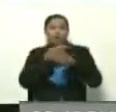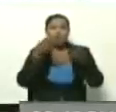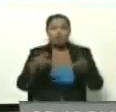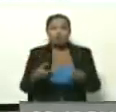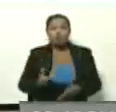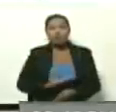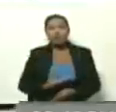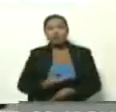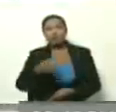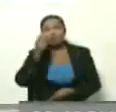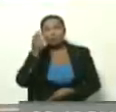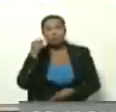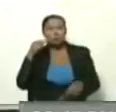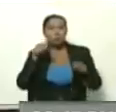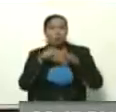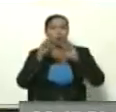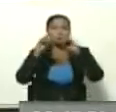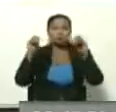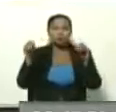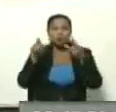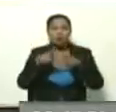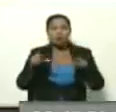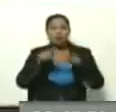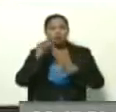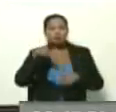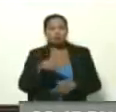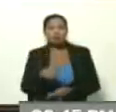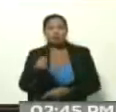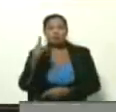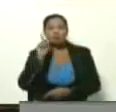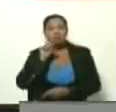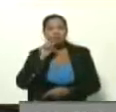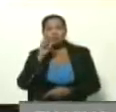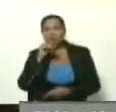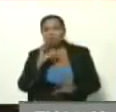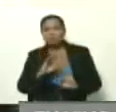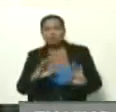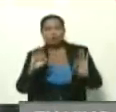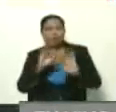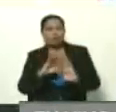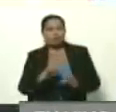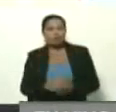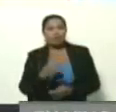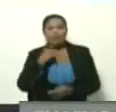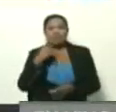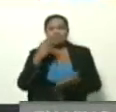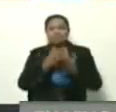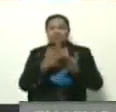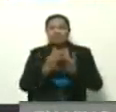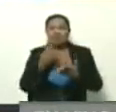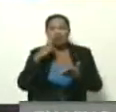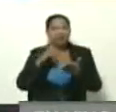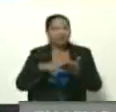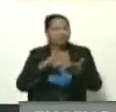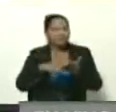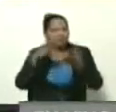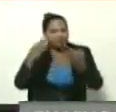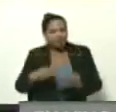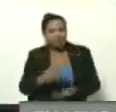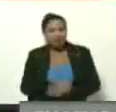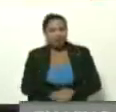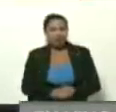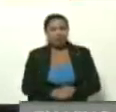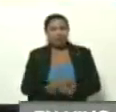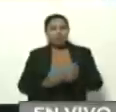alcalde para consultar en el sitio. Ellos no van a mentir, ellos nos van a decir siempre la verdad. La